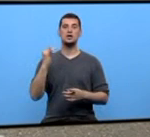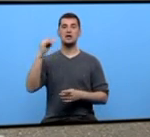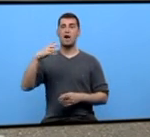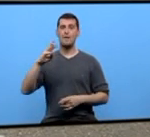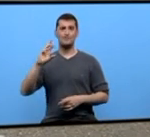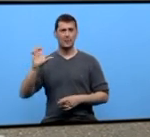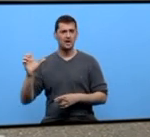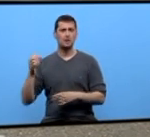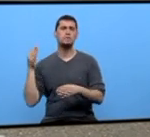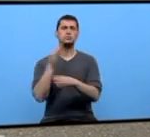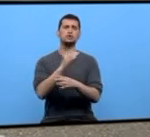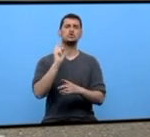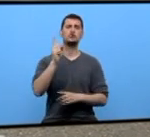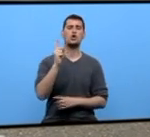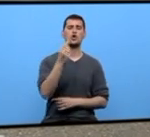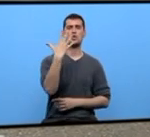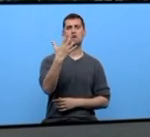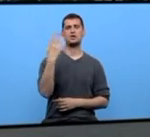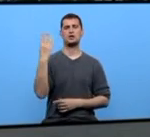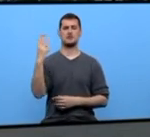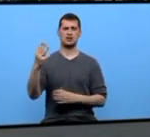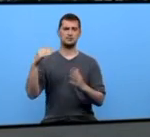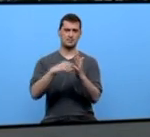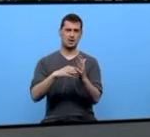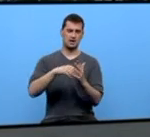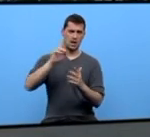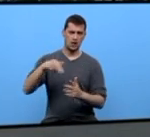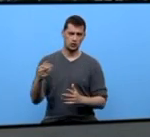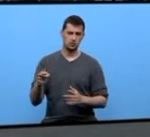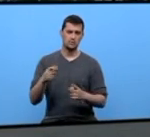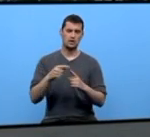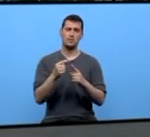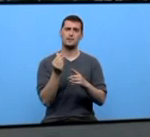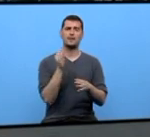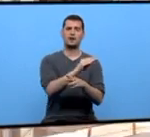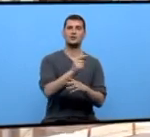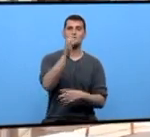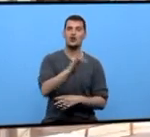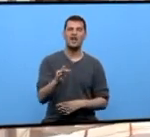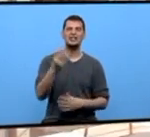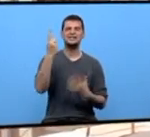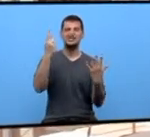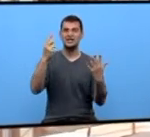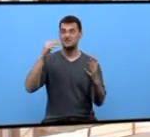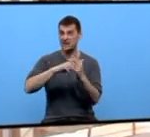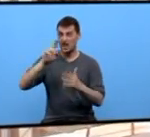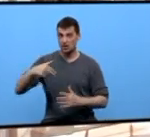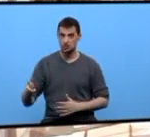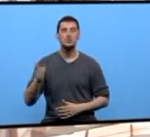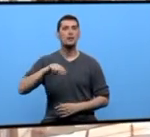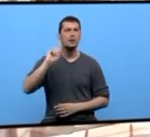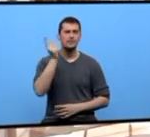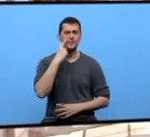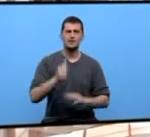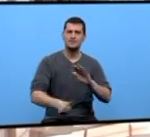concedeu 53.000 axudas a empresas por un importe inferior a 6.000 euros. Ademais, detectamos tamén que desde o 2011 ata